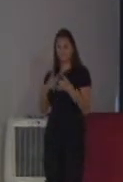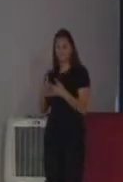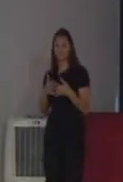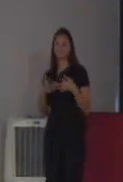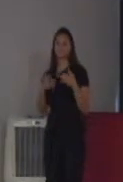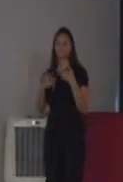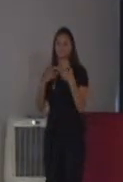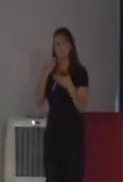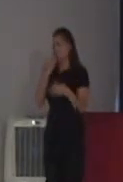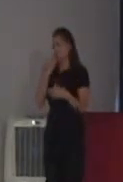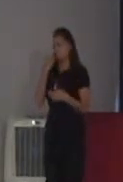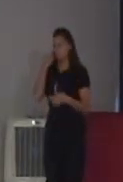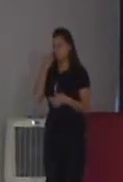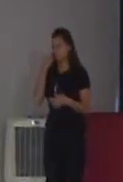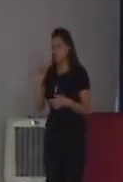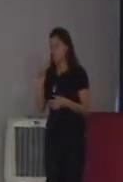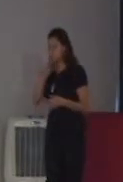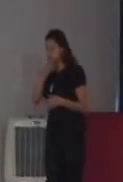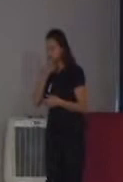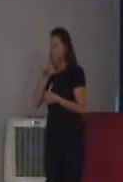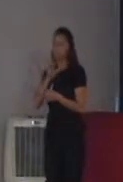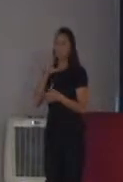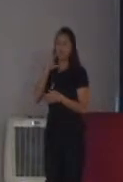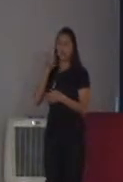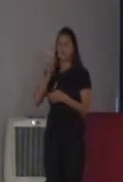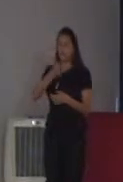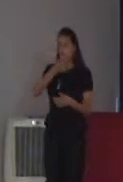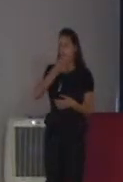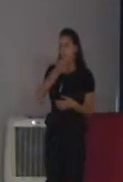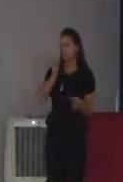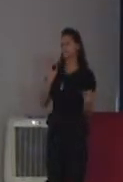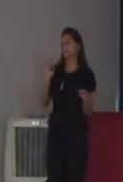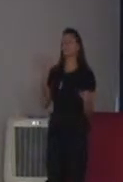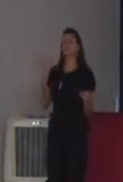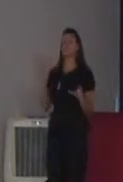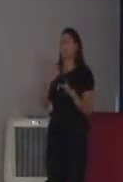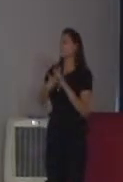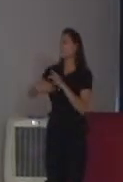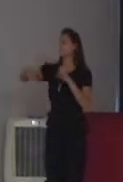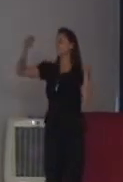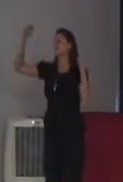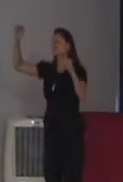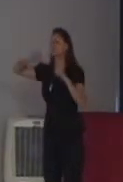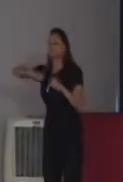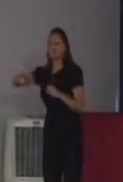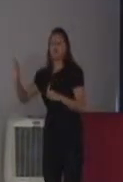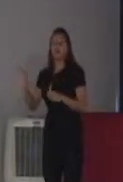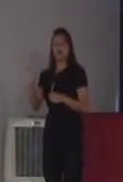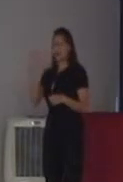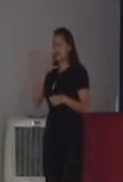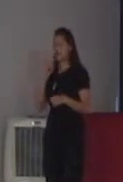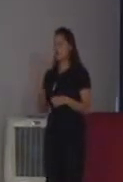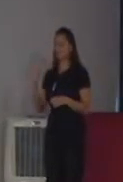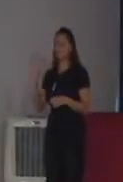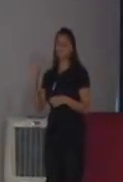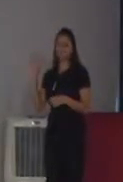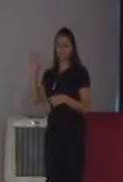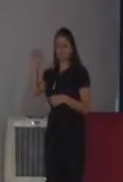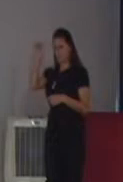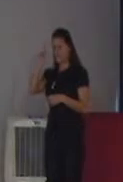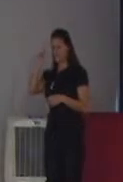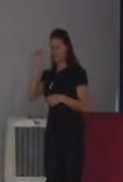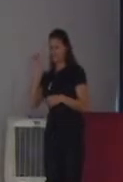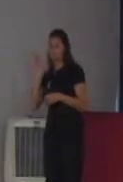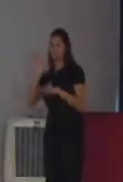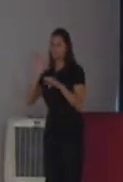una mujer, por ejemplo, lesbiana, un hombre homosexual que salga a exigir sus derechos, o un hombre afrodescendiente, bueno, después, sobre